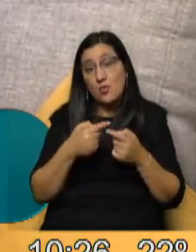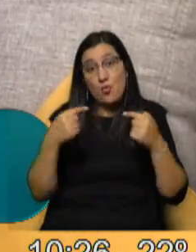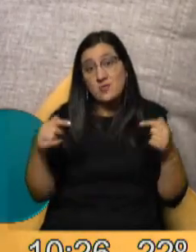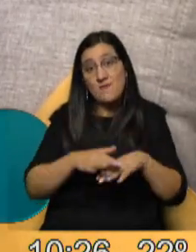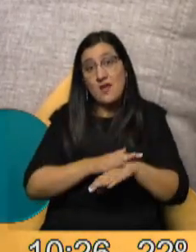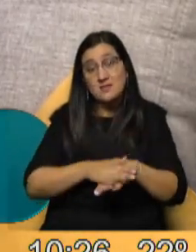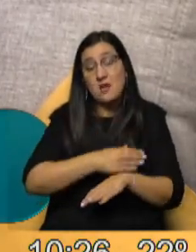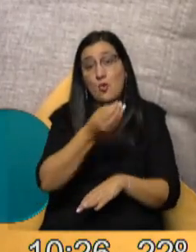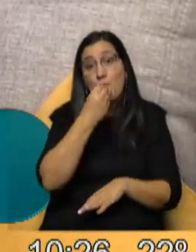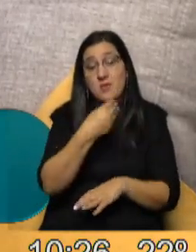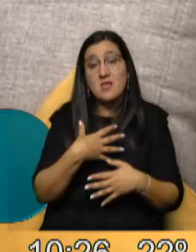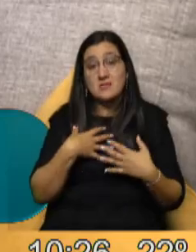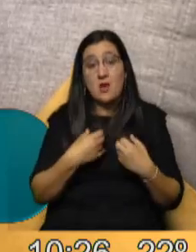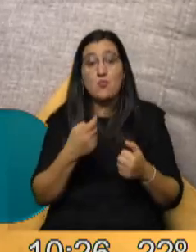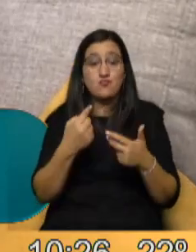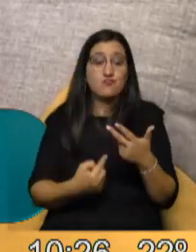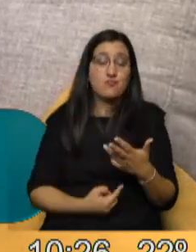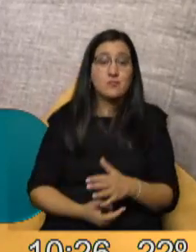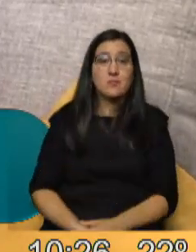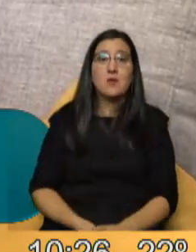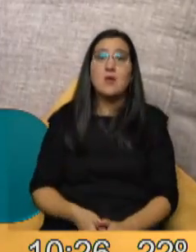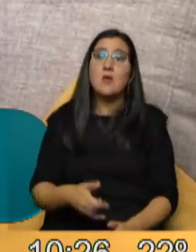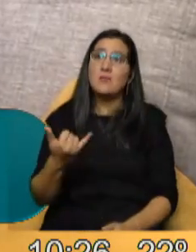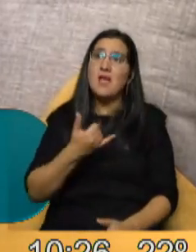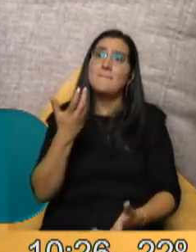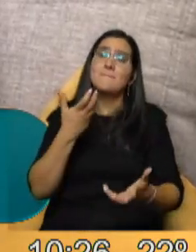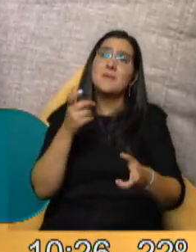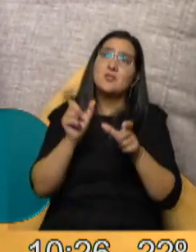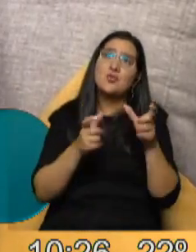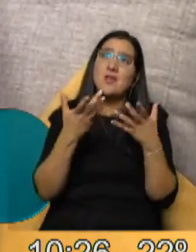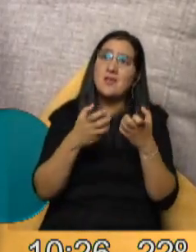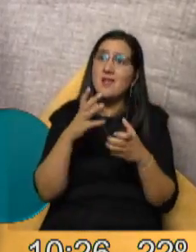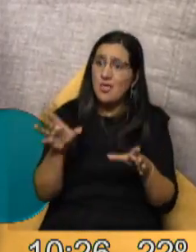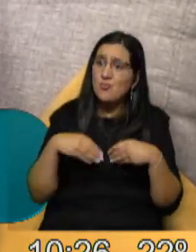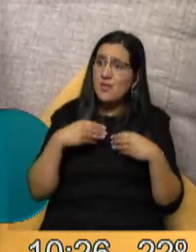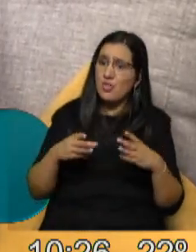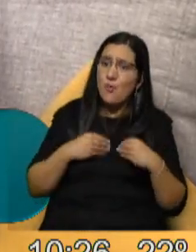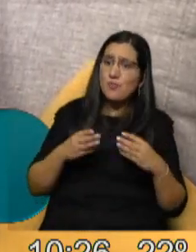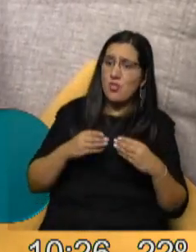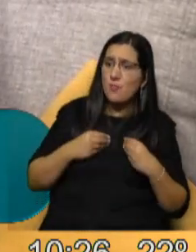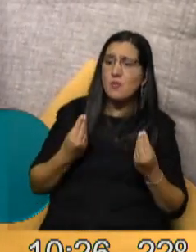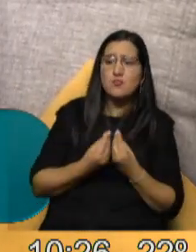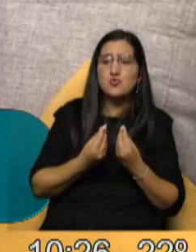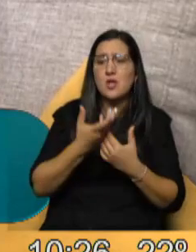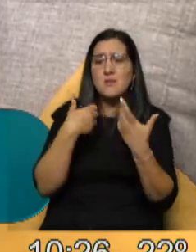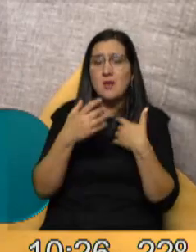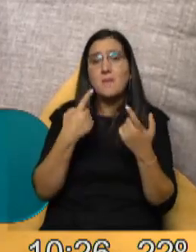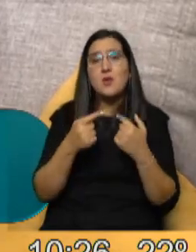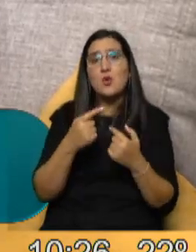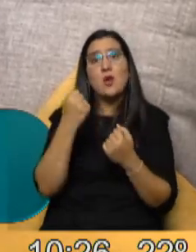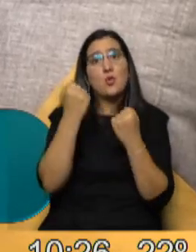tienen esa buena voluntad de seguir incorporando animales y demás, uno entiende que la economía no es un